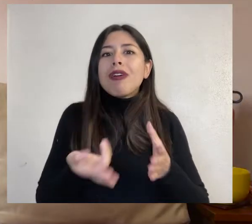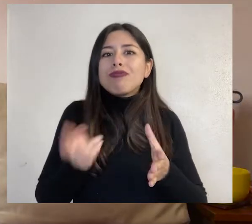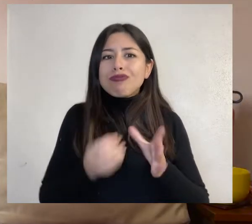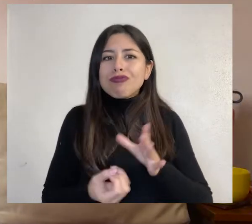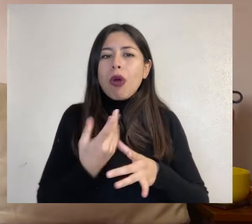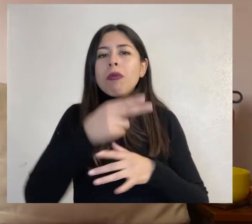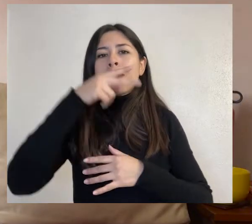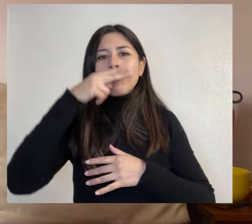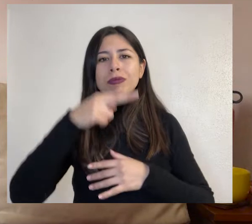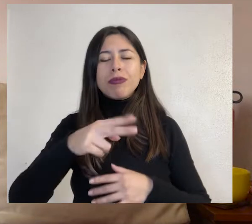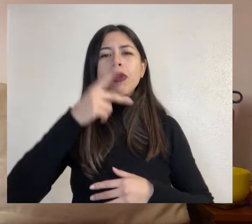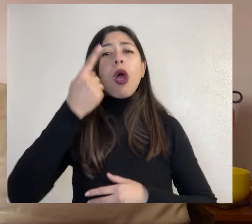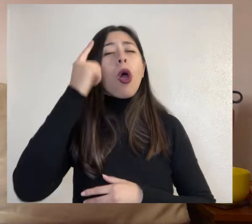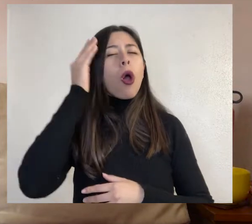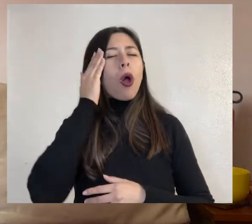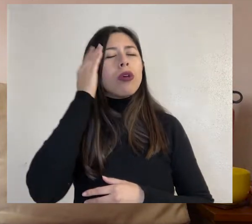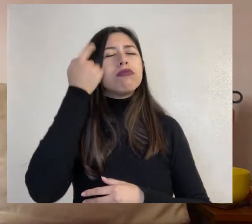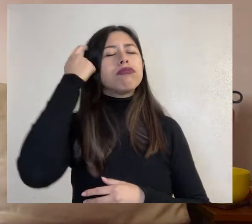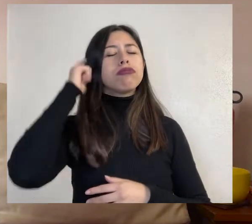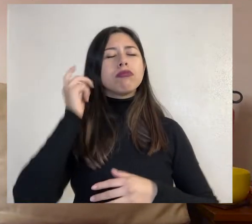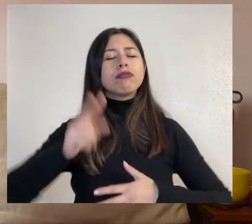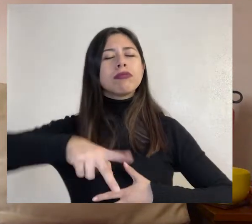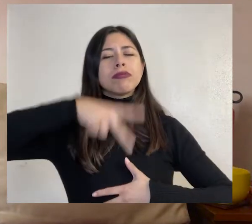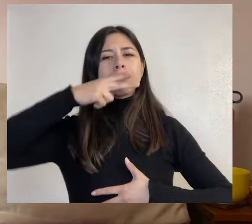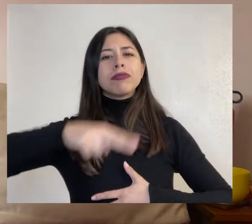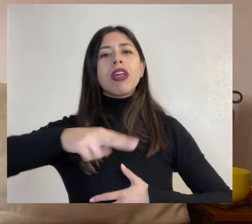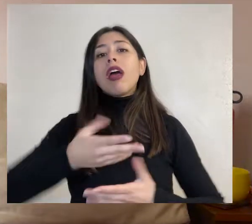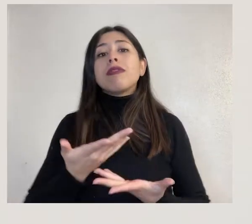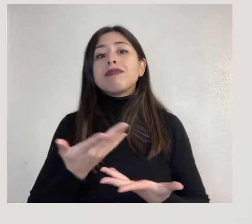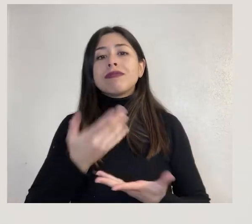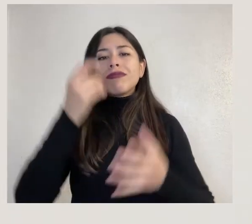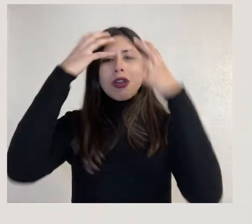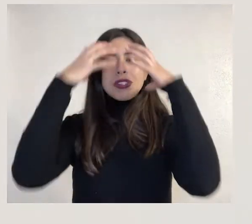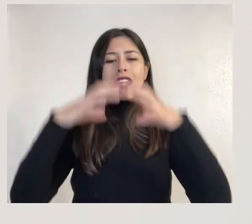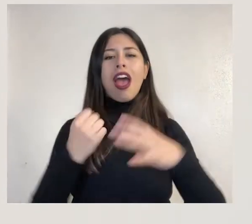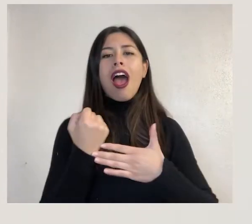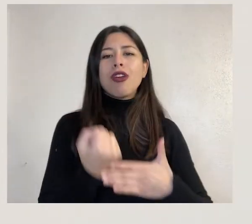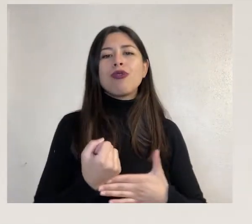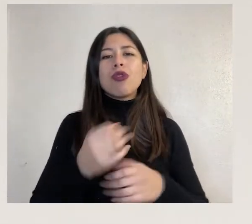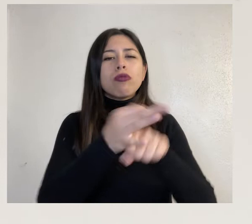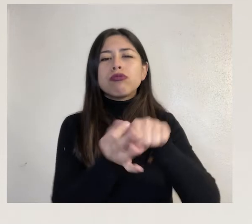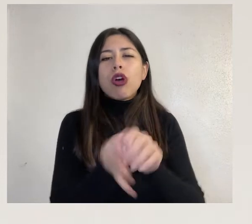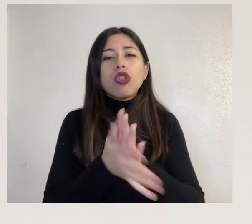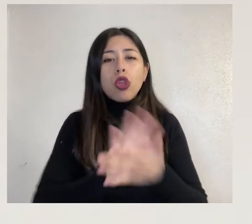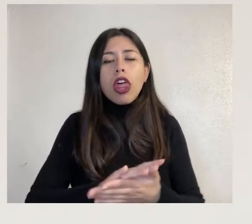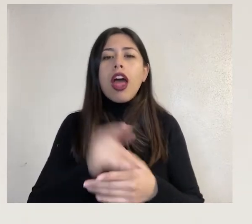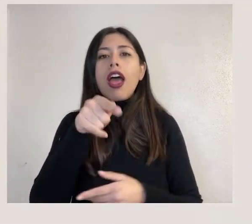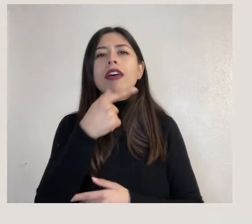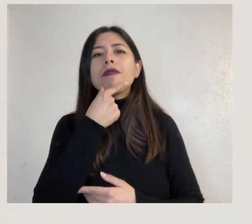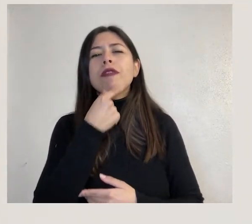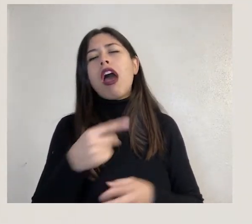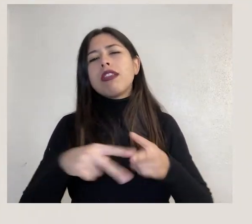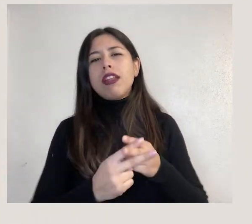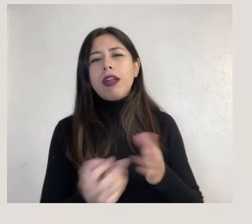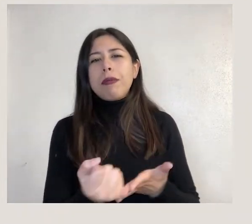nuevo. Practicar una respiración consciente oxigena tu cerebro y todas tus células y es una de las herramientas más fáciles y efectivas